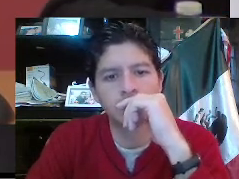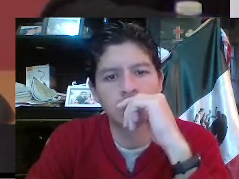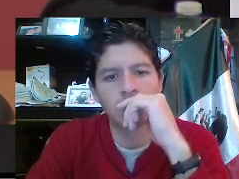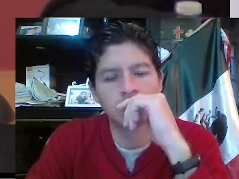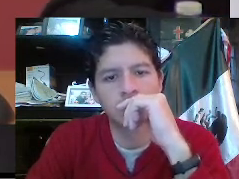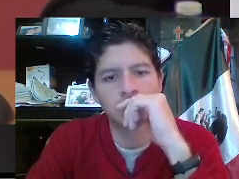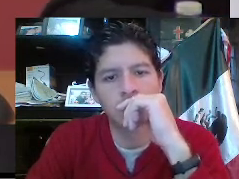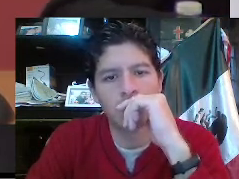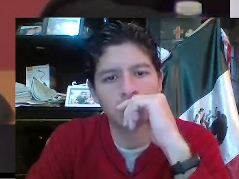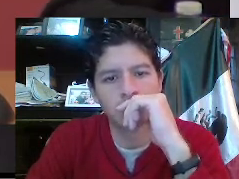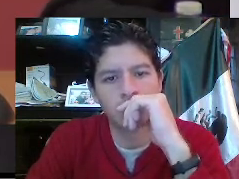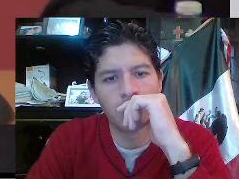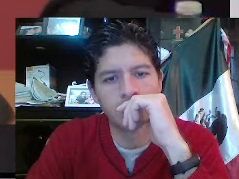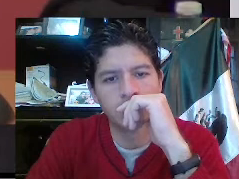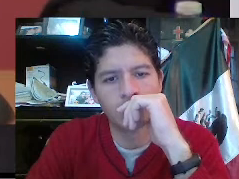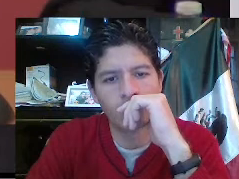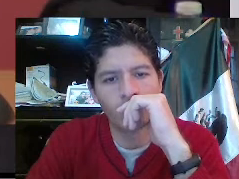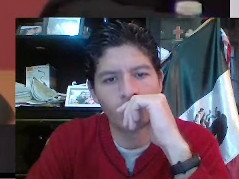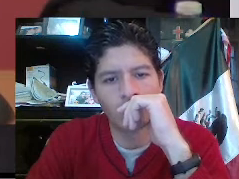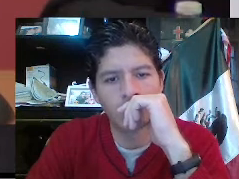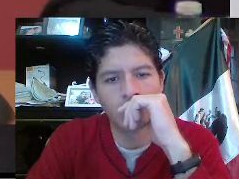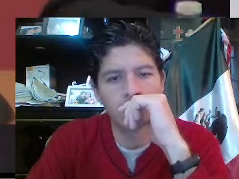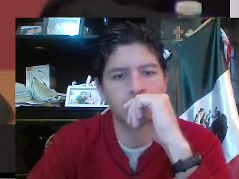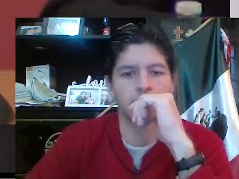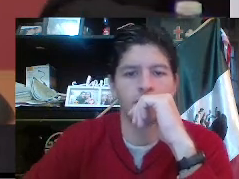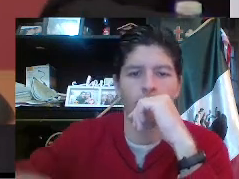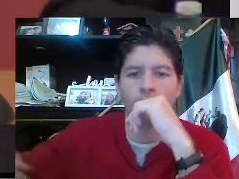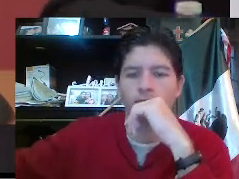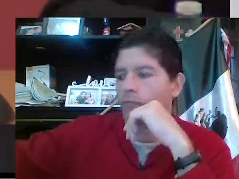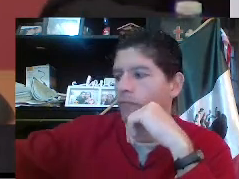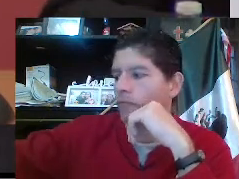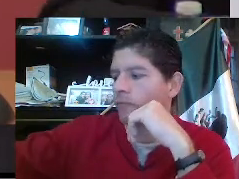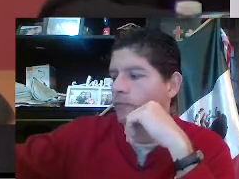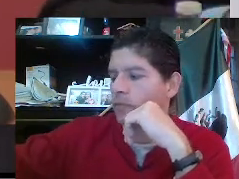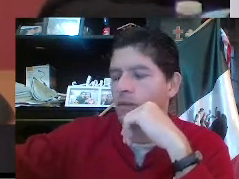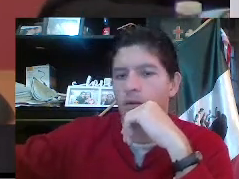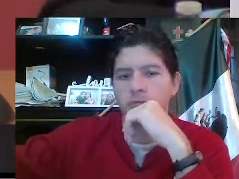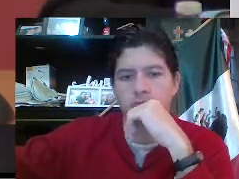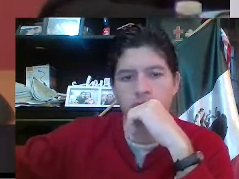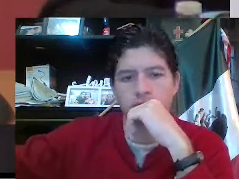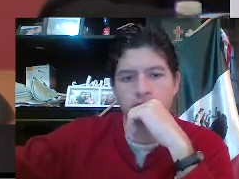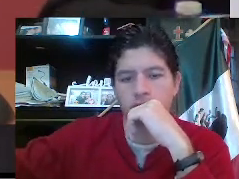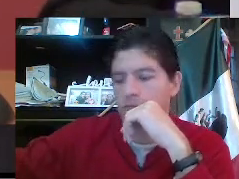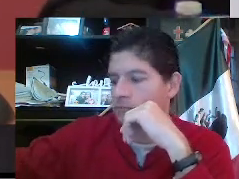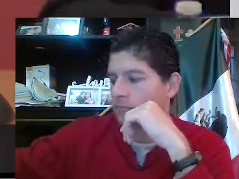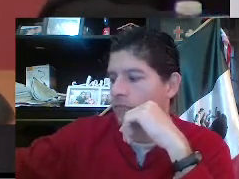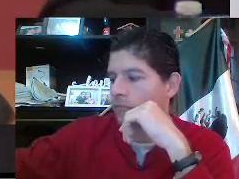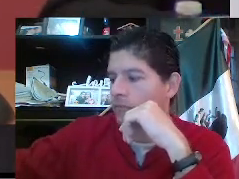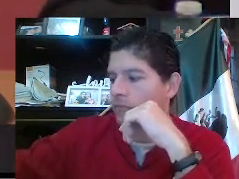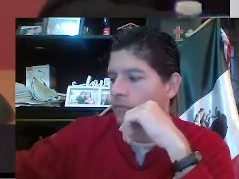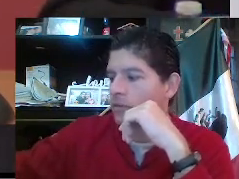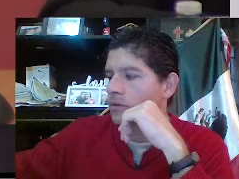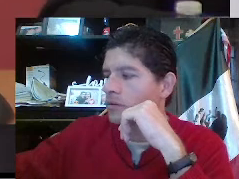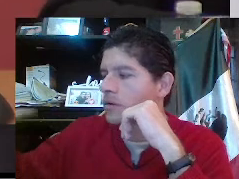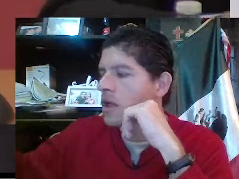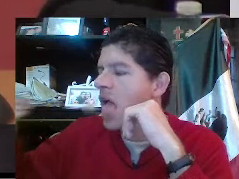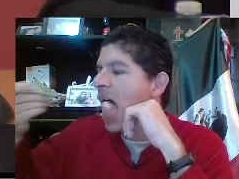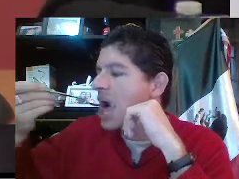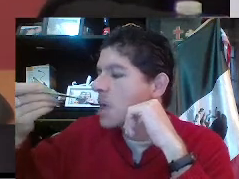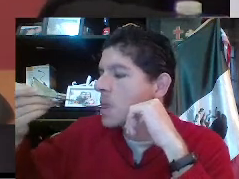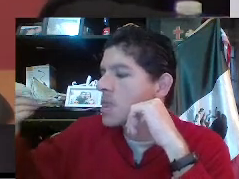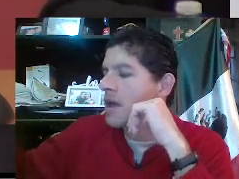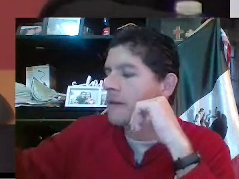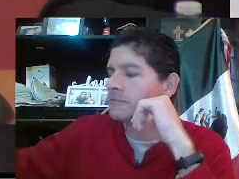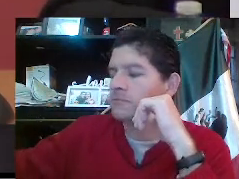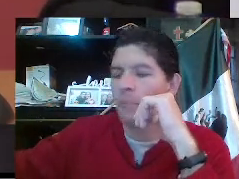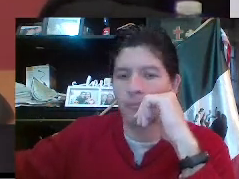la recuperación de su inversión. Existen diversas cláusulas en los contratos mediante los cuales le trasladan todos los riesgos a